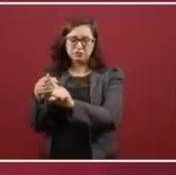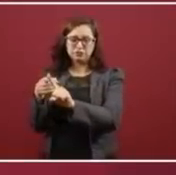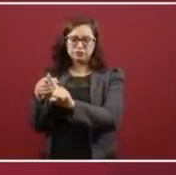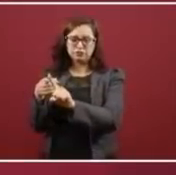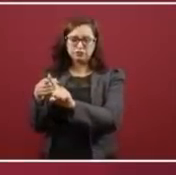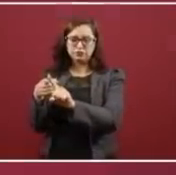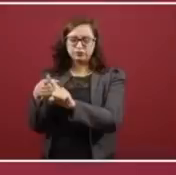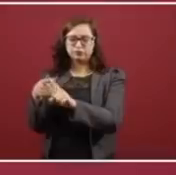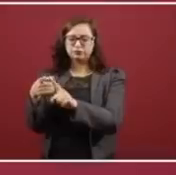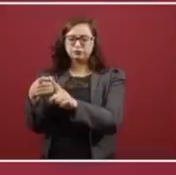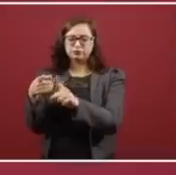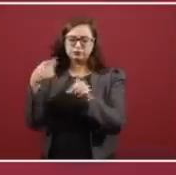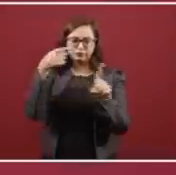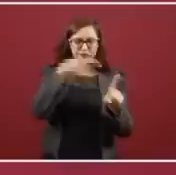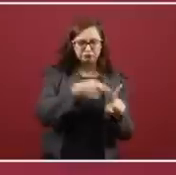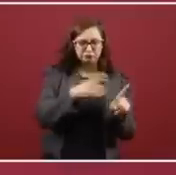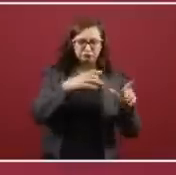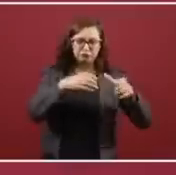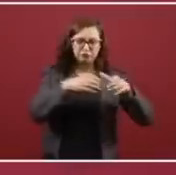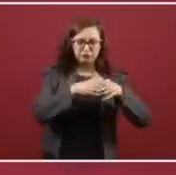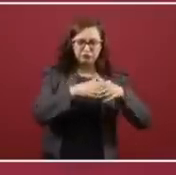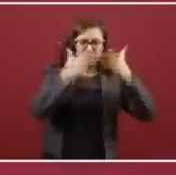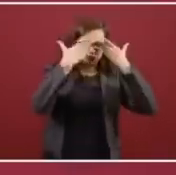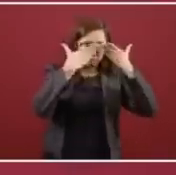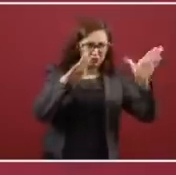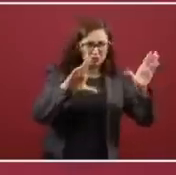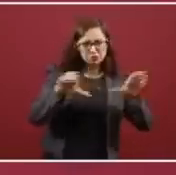y la corriente conservadora